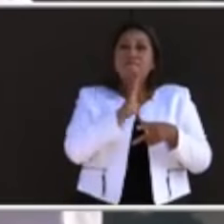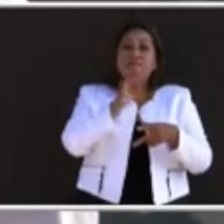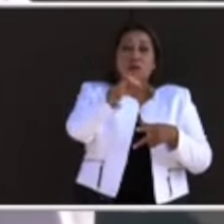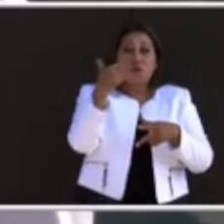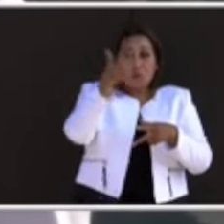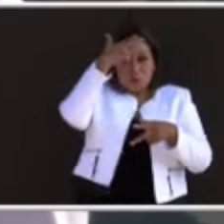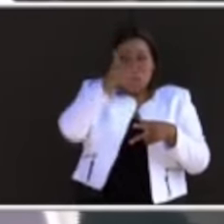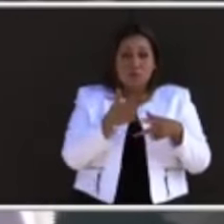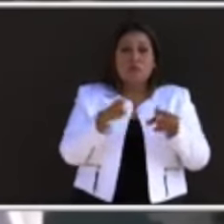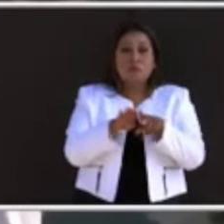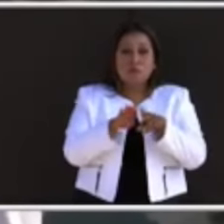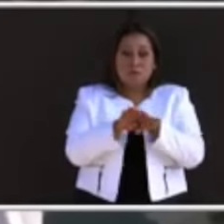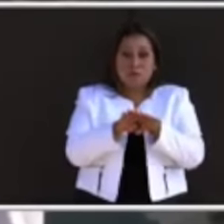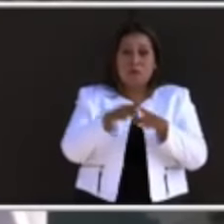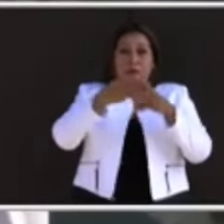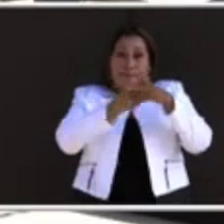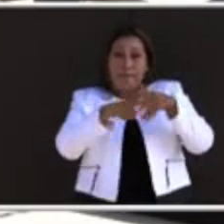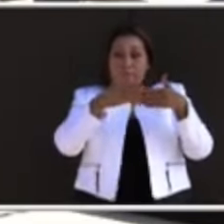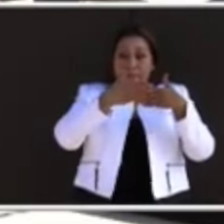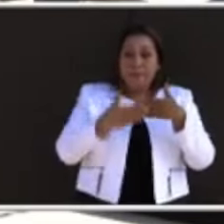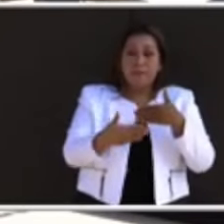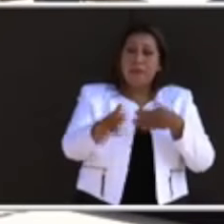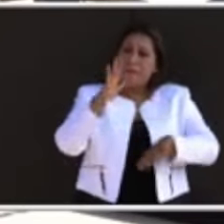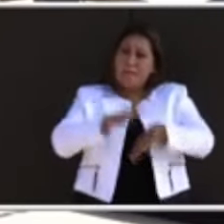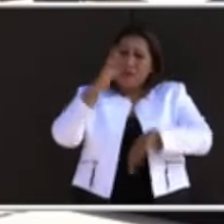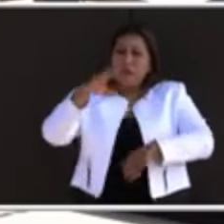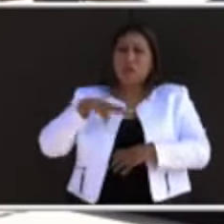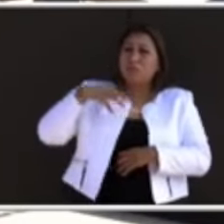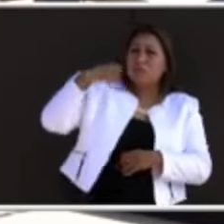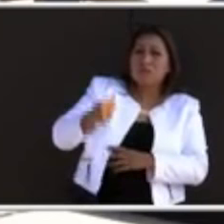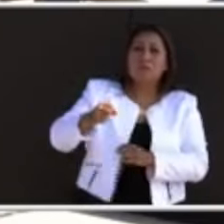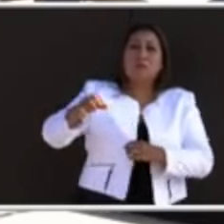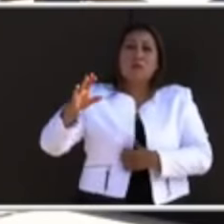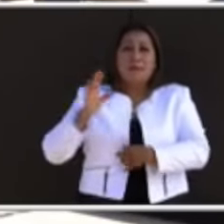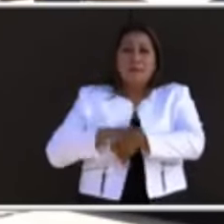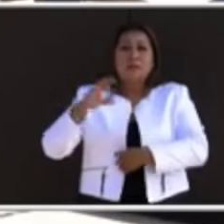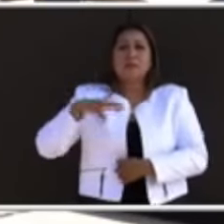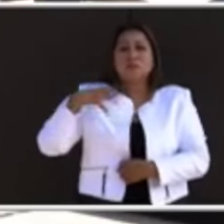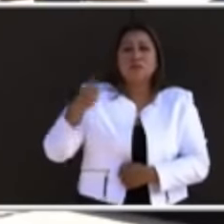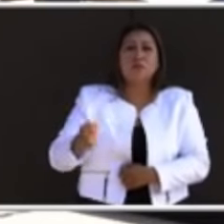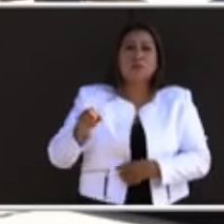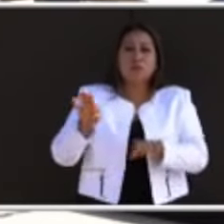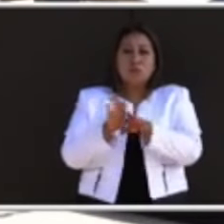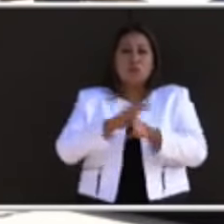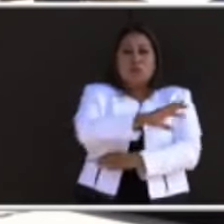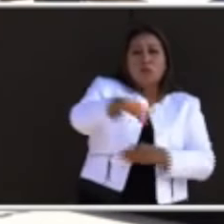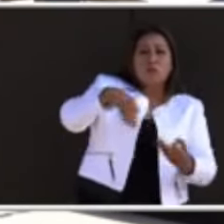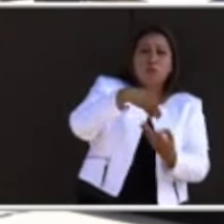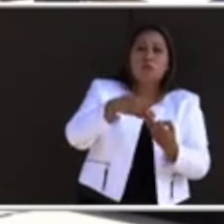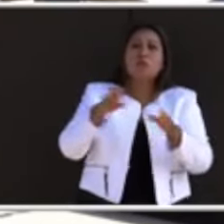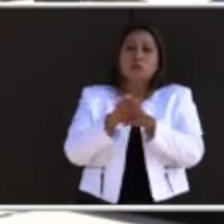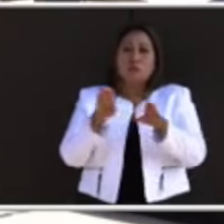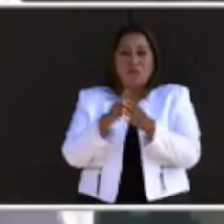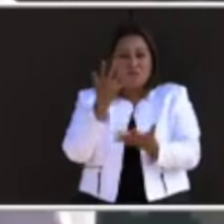de gobernador del Estado de Veracruz, con más empeño, con más ahínco, pero sobre todo con los instrumentos del